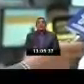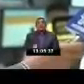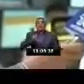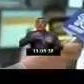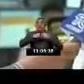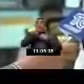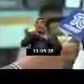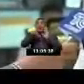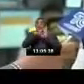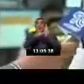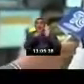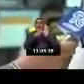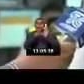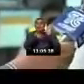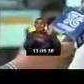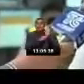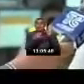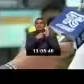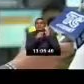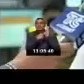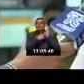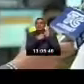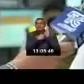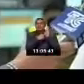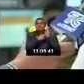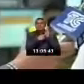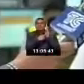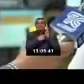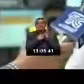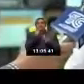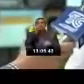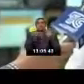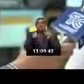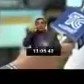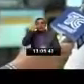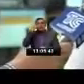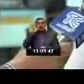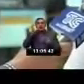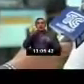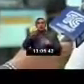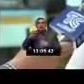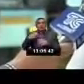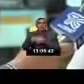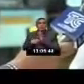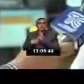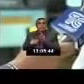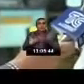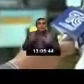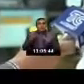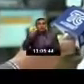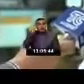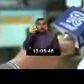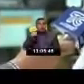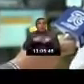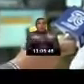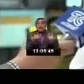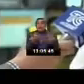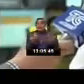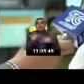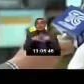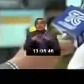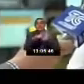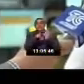Constitución, obviamente, y el mundo no proveyó una pandemia. El Ministerio de Trabajo dio una política durante la crisis,